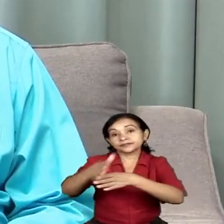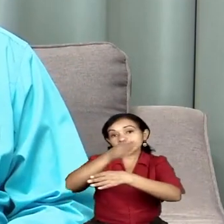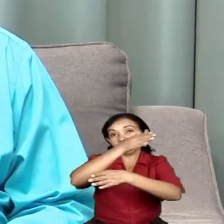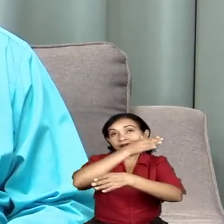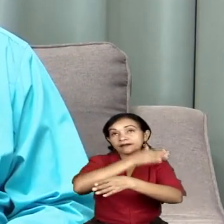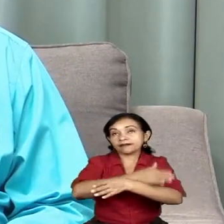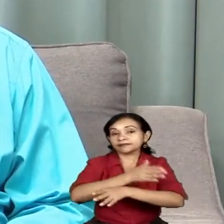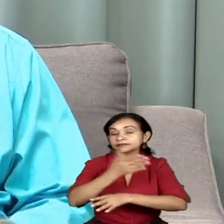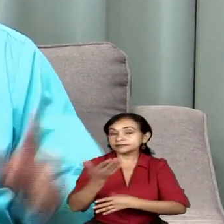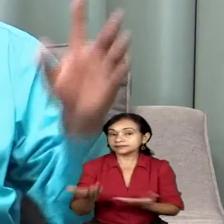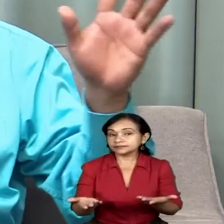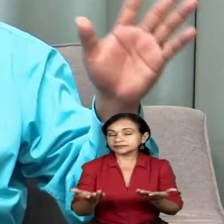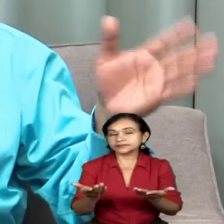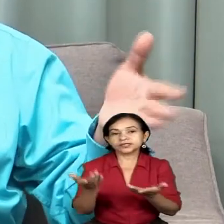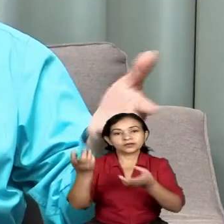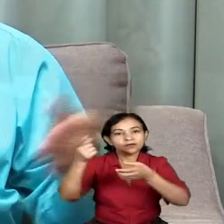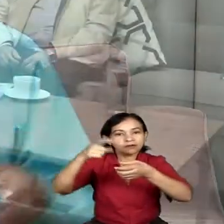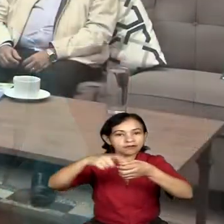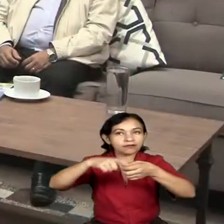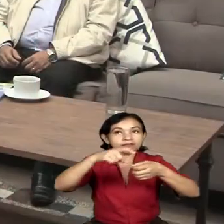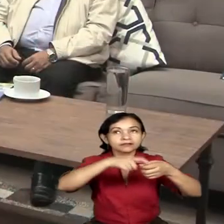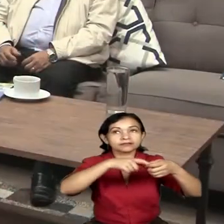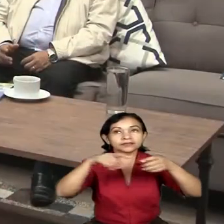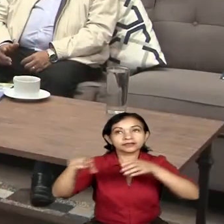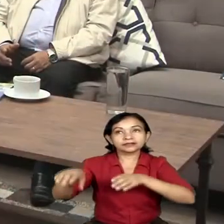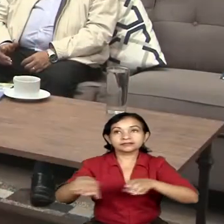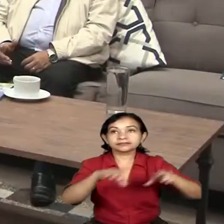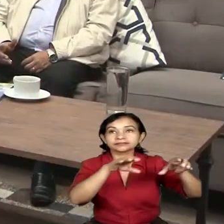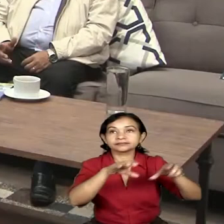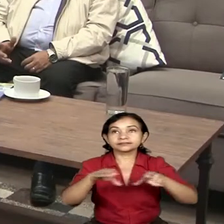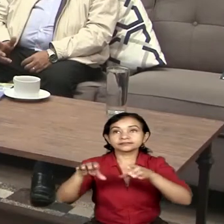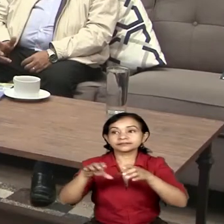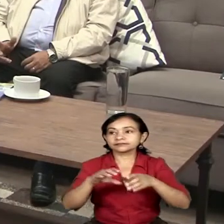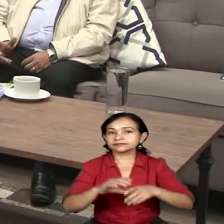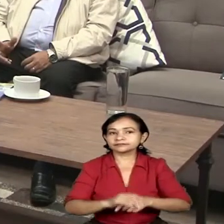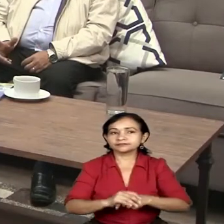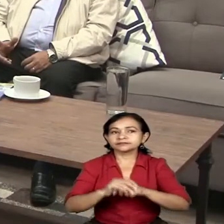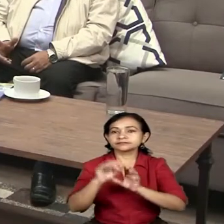decir, coordinada, ¿verdad? En ese momento